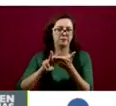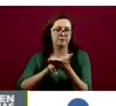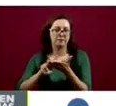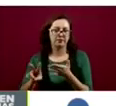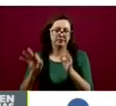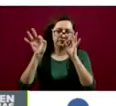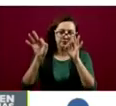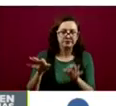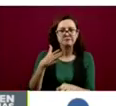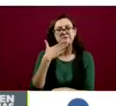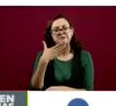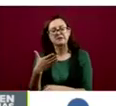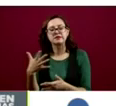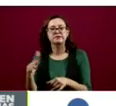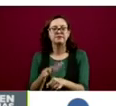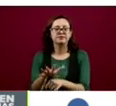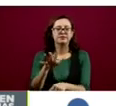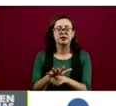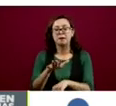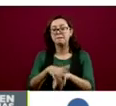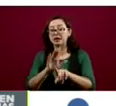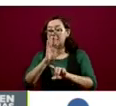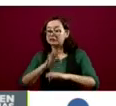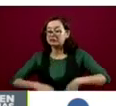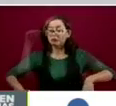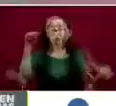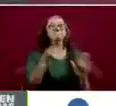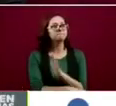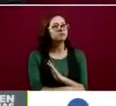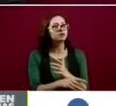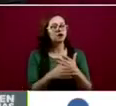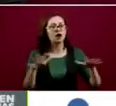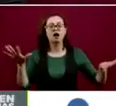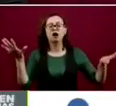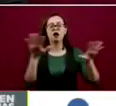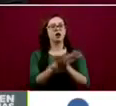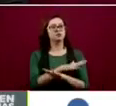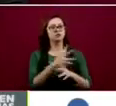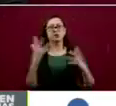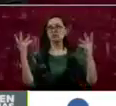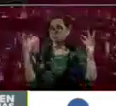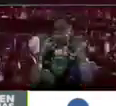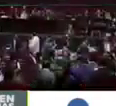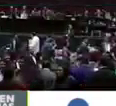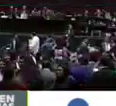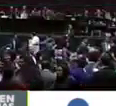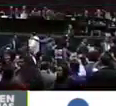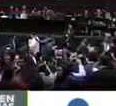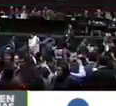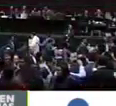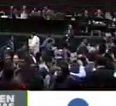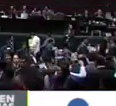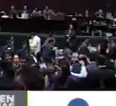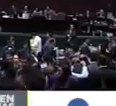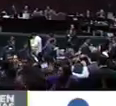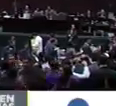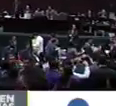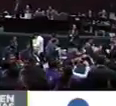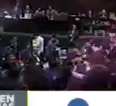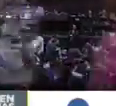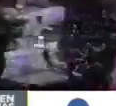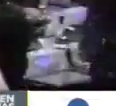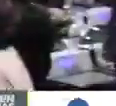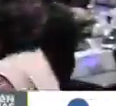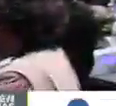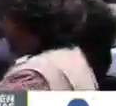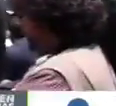durante 3 años con presupuesto y reducción de impuestos para que a la postre la empresa petrolera contribuya al desarrollo de México. Sin embargo, en la